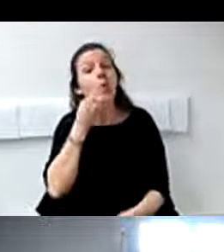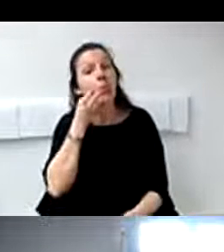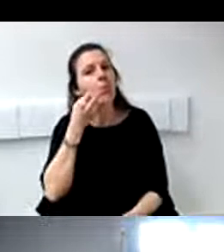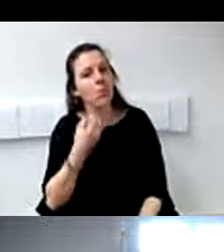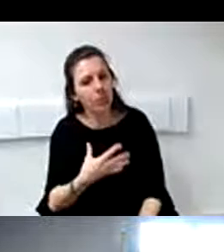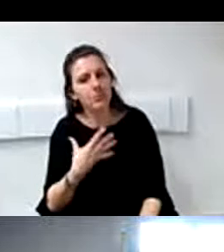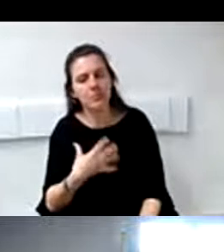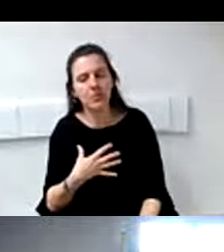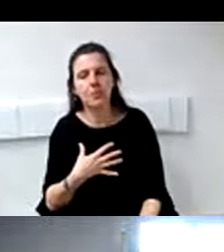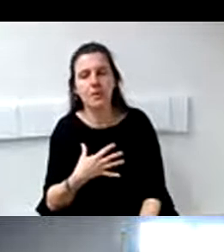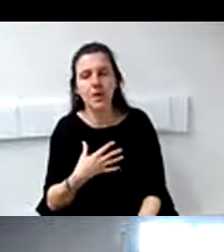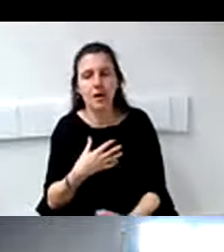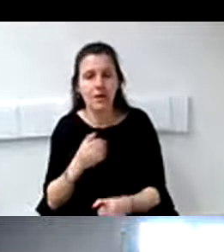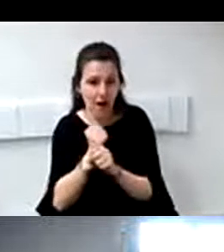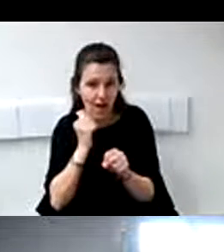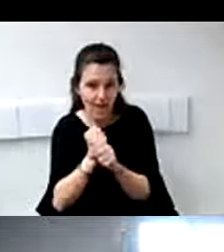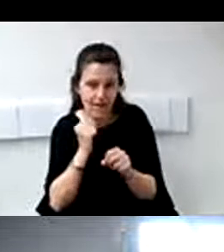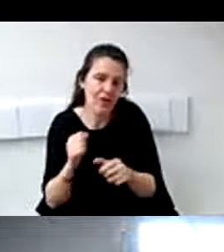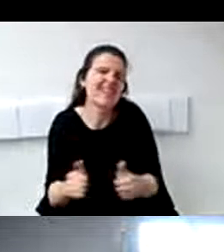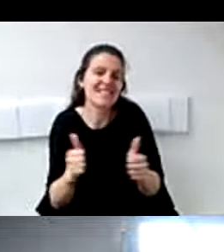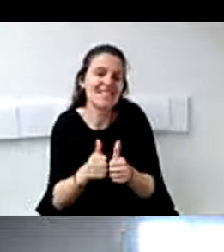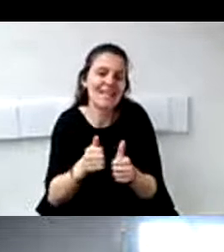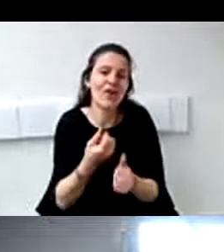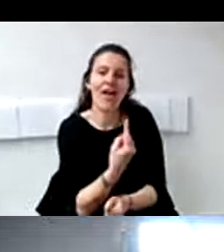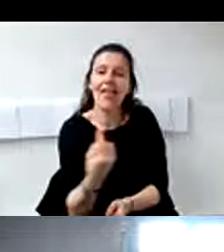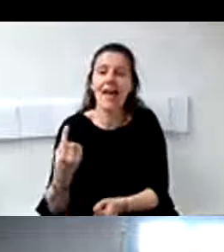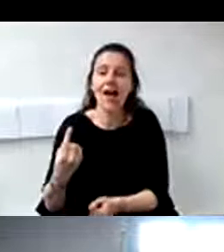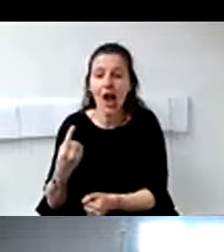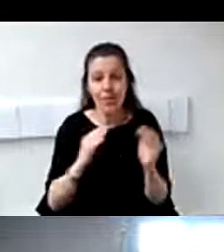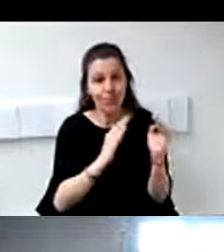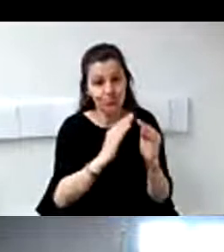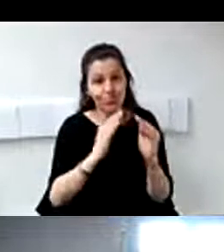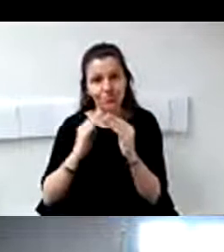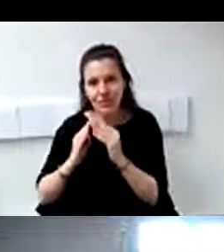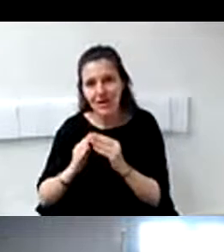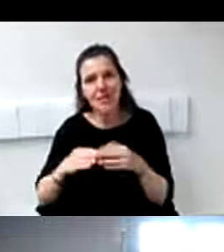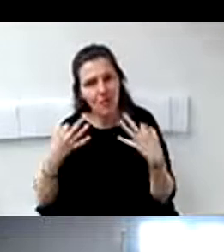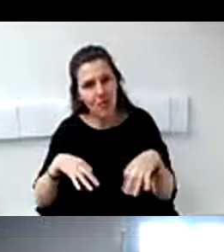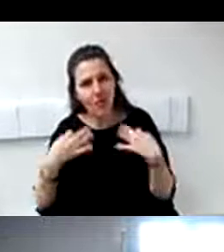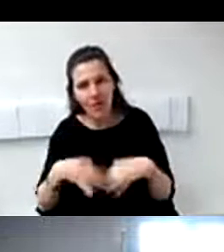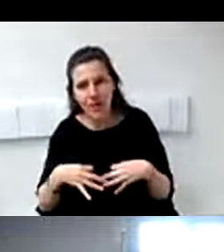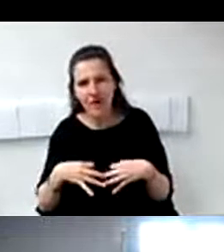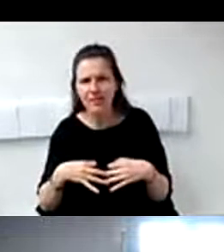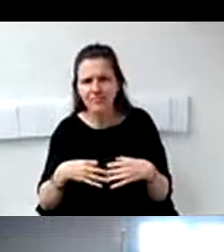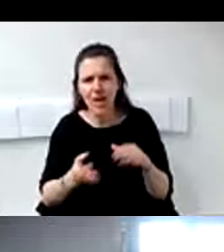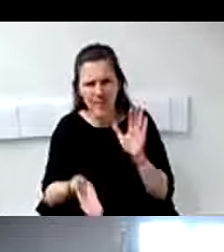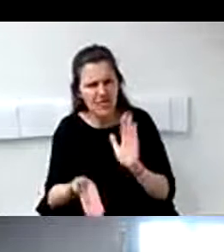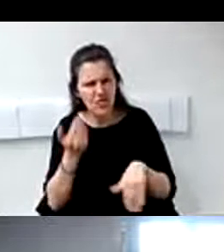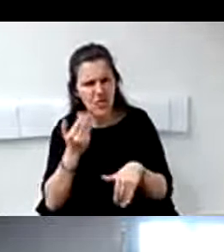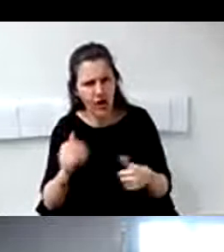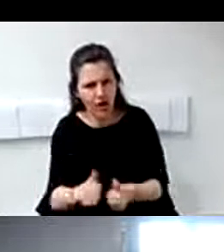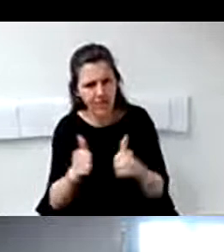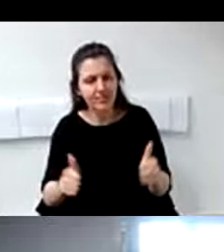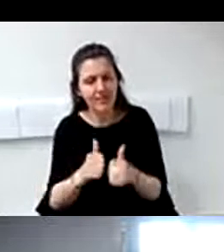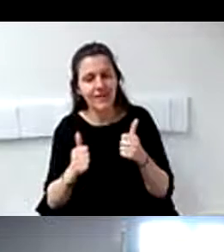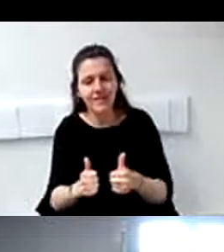observación. La gran mayoría la realizó, y eso habla muy bien del